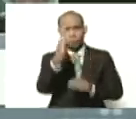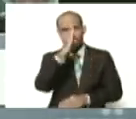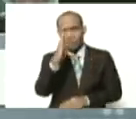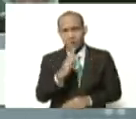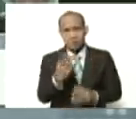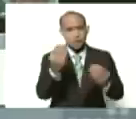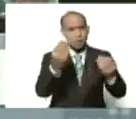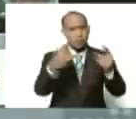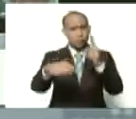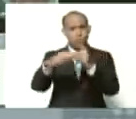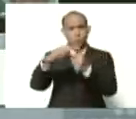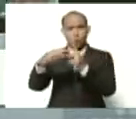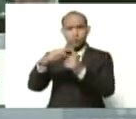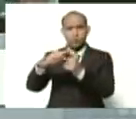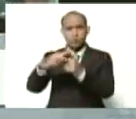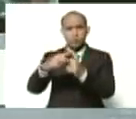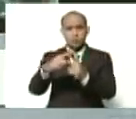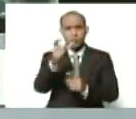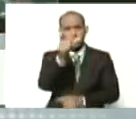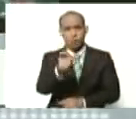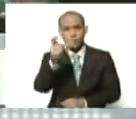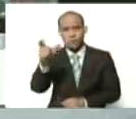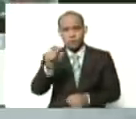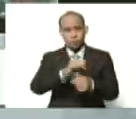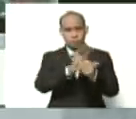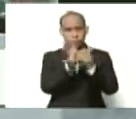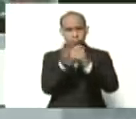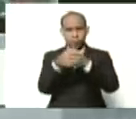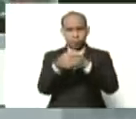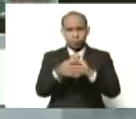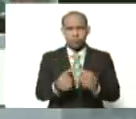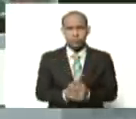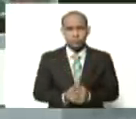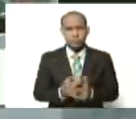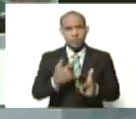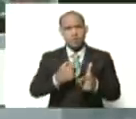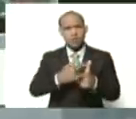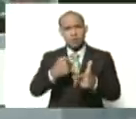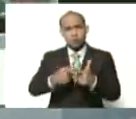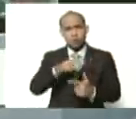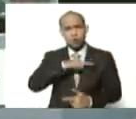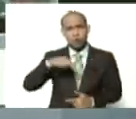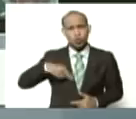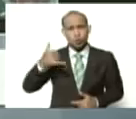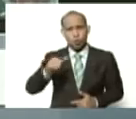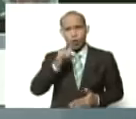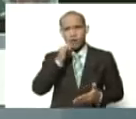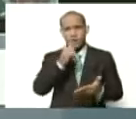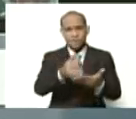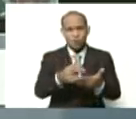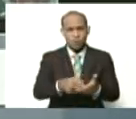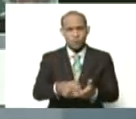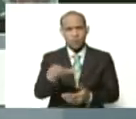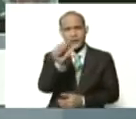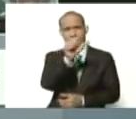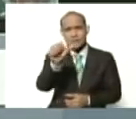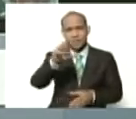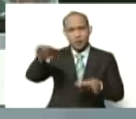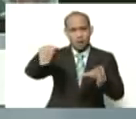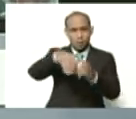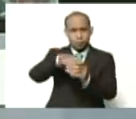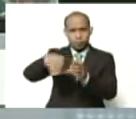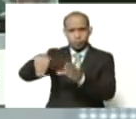muchos casos, pues, y mucha virulencia. Nosotros tenemos el informe, fíjense, vamos a la semana de cuarentena